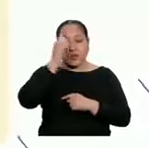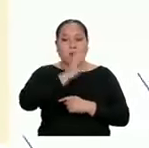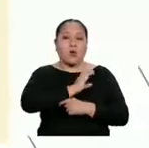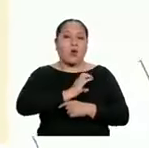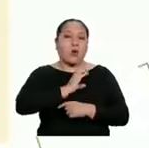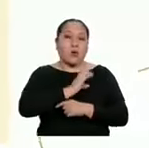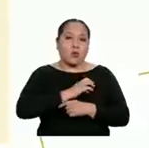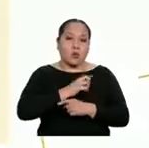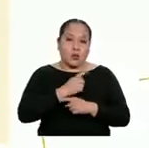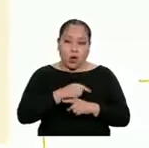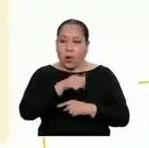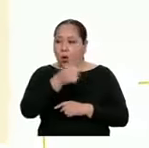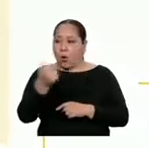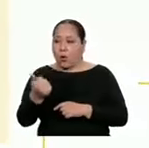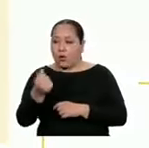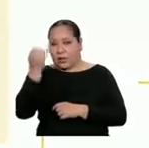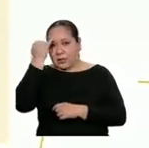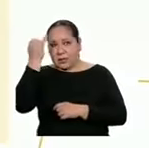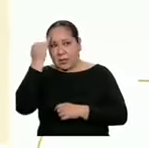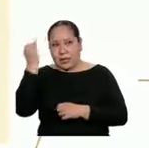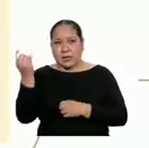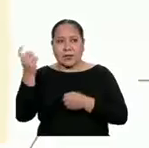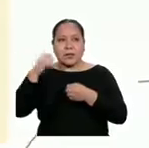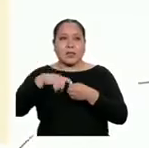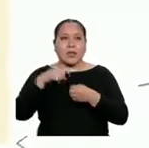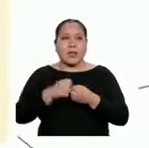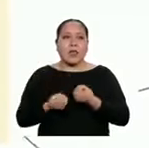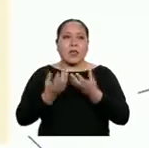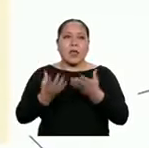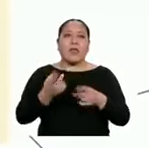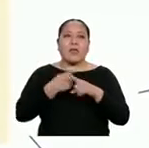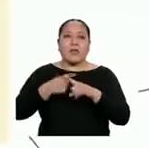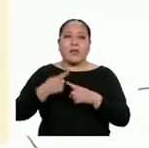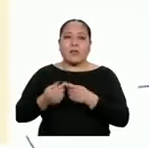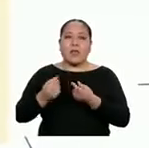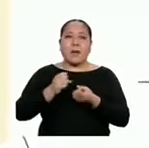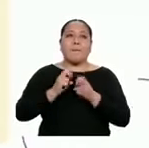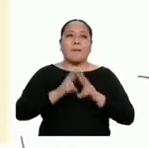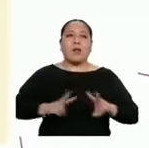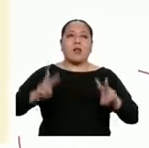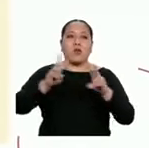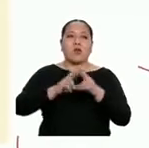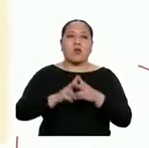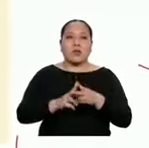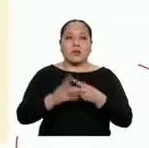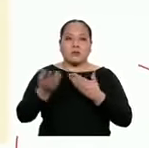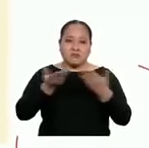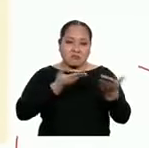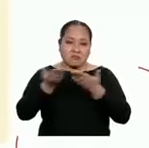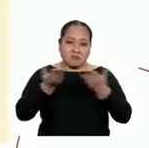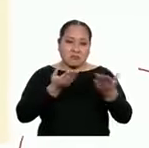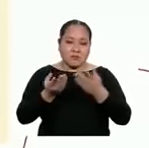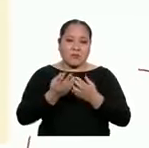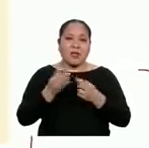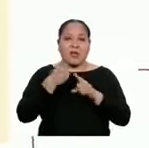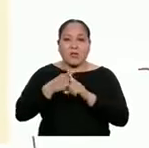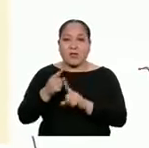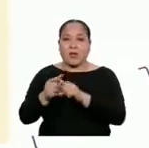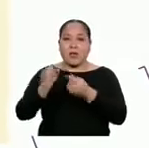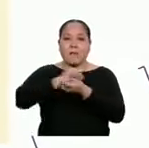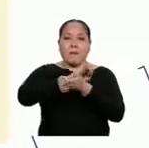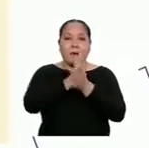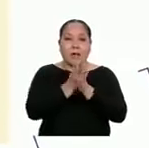conductas por otras que integran alteridad, valores, atención a la diversidad, paz,